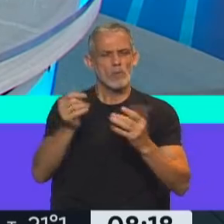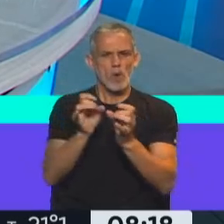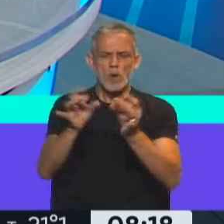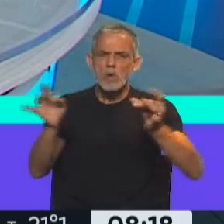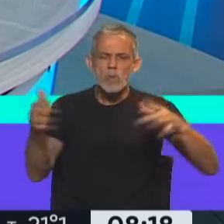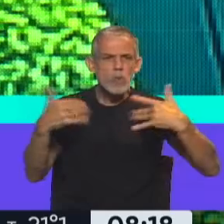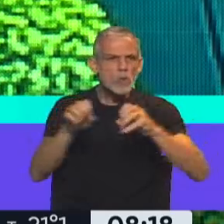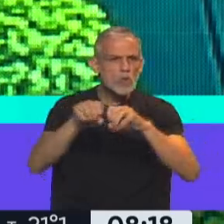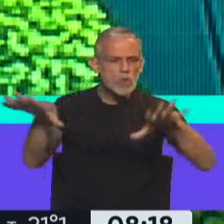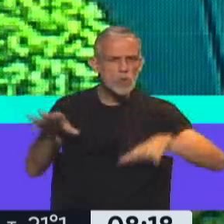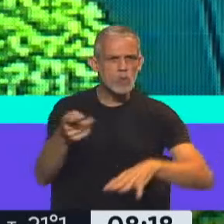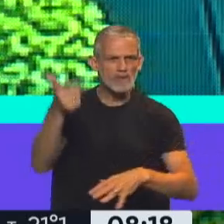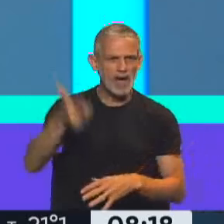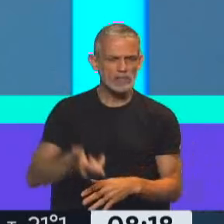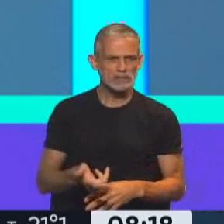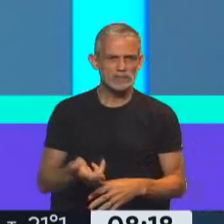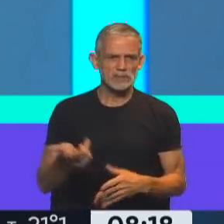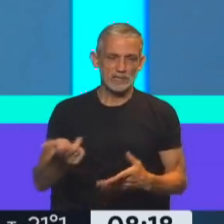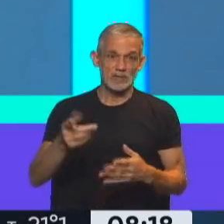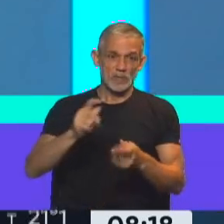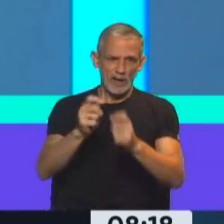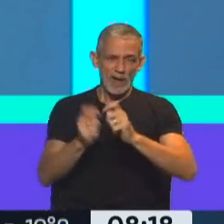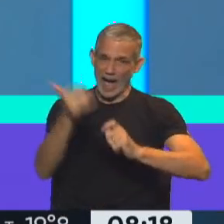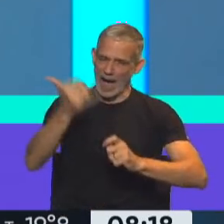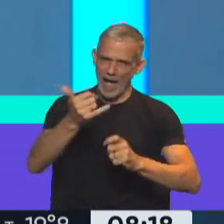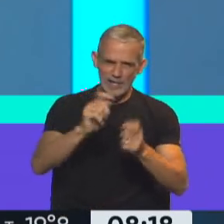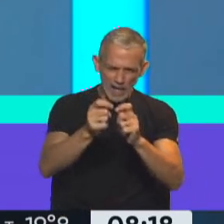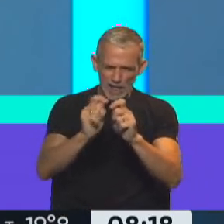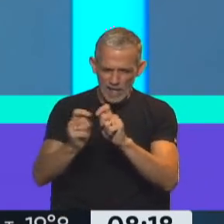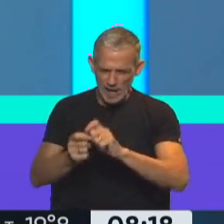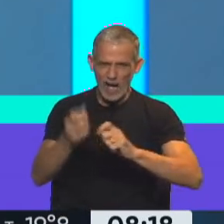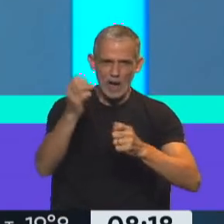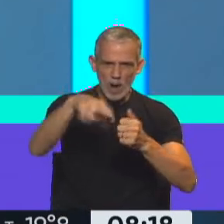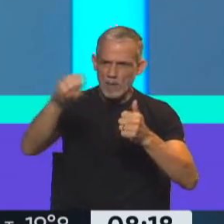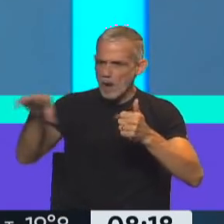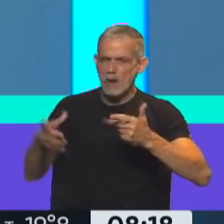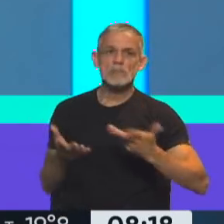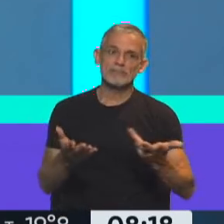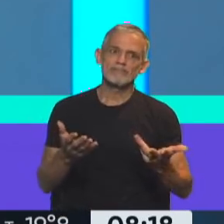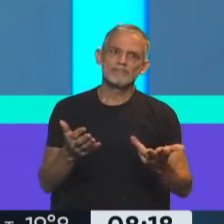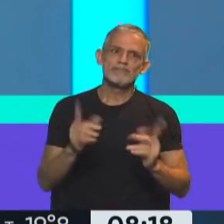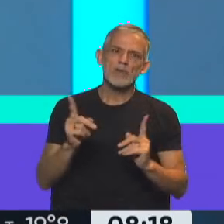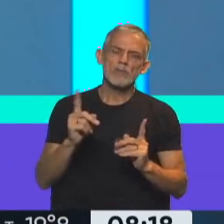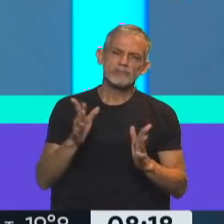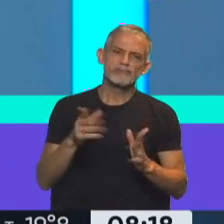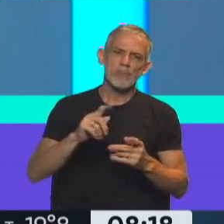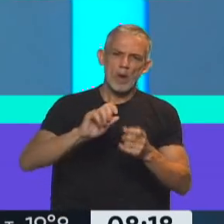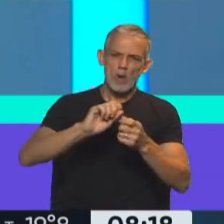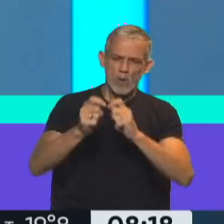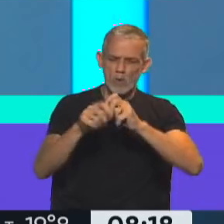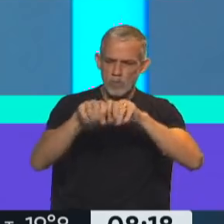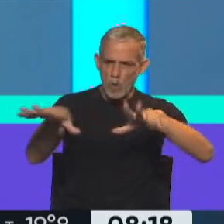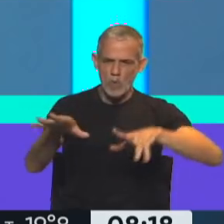de diseminación cada vez más grande, Por ¿no? lo menos las mutaciones que tenemos, que han aparecido, fundamentalmente sí tienen mucha mayor